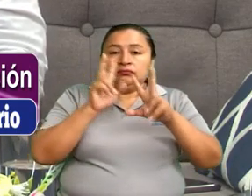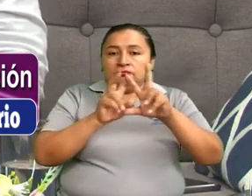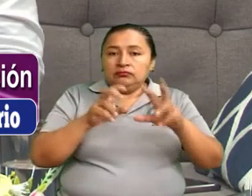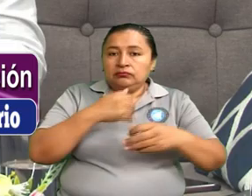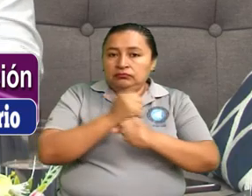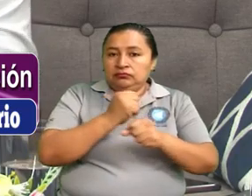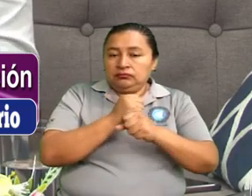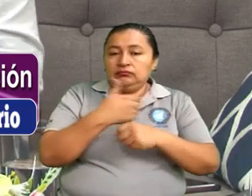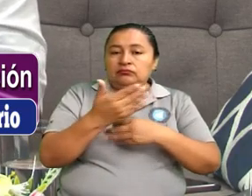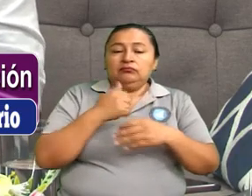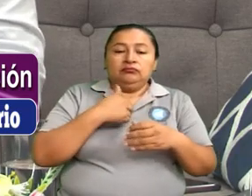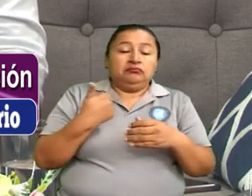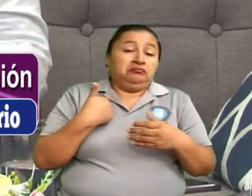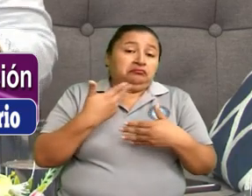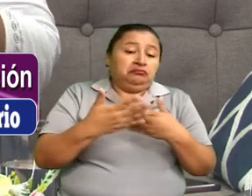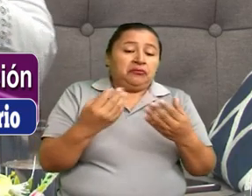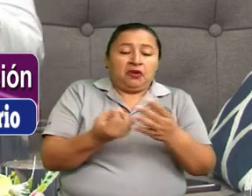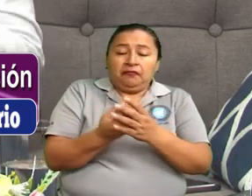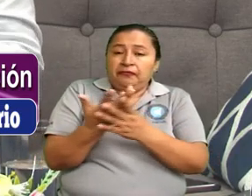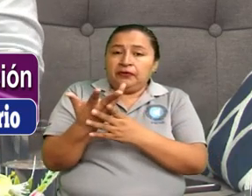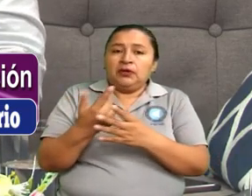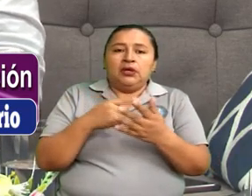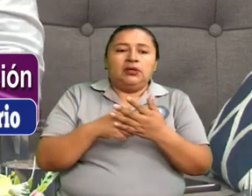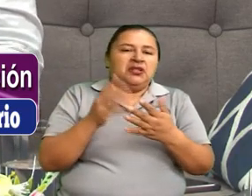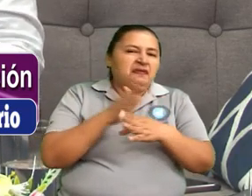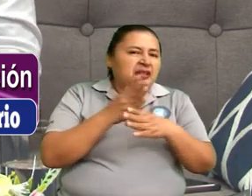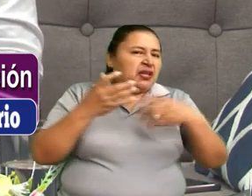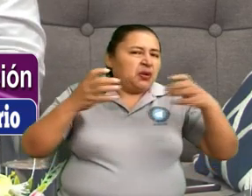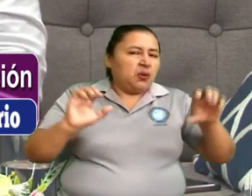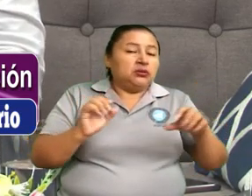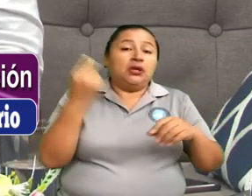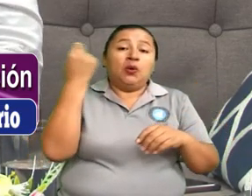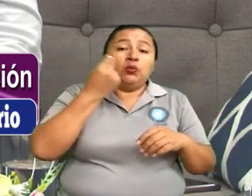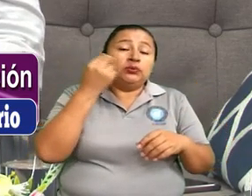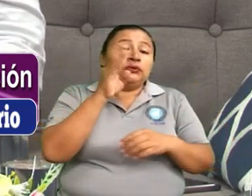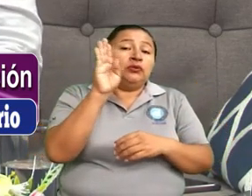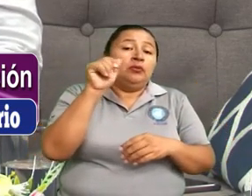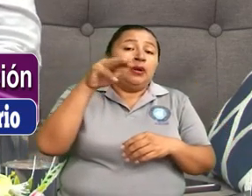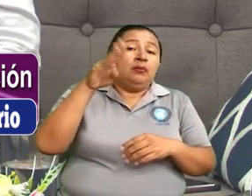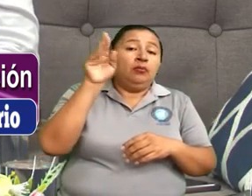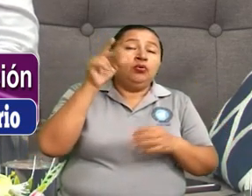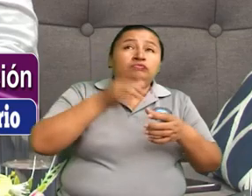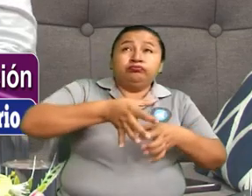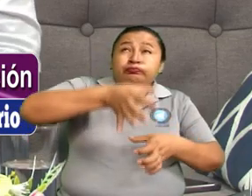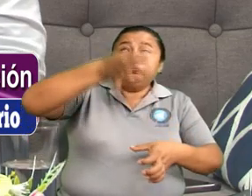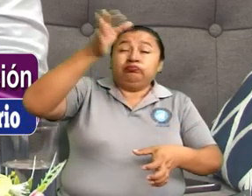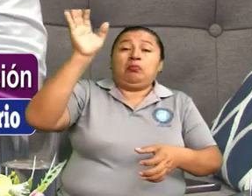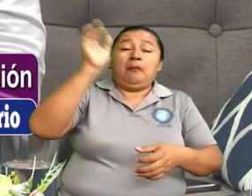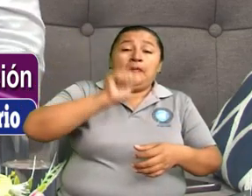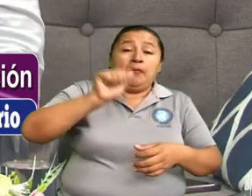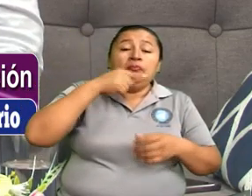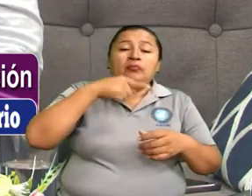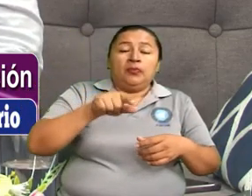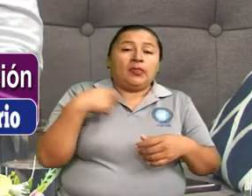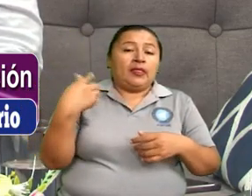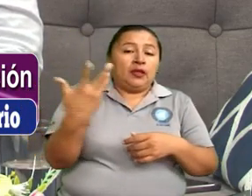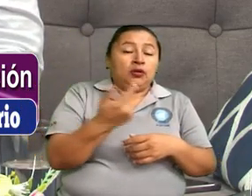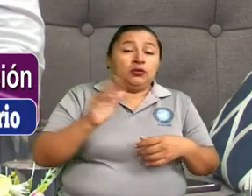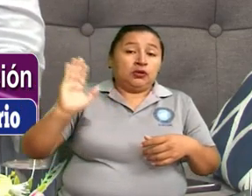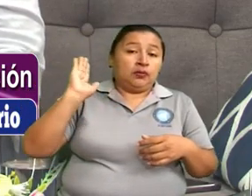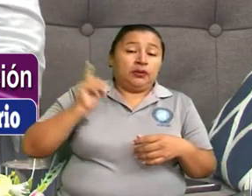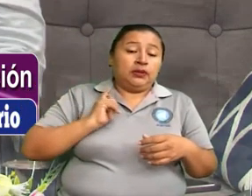que ya aprendieron a hacer muebles, aprendieron a hacer accesorios básicos a base de bambú. Entonces seguimos en todo ese compromiso de lo